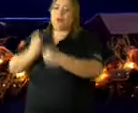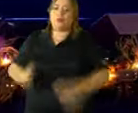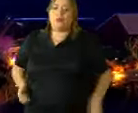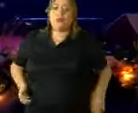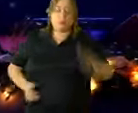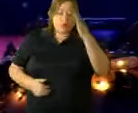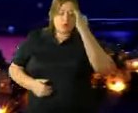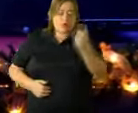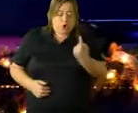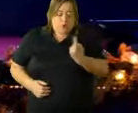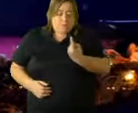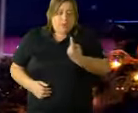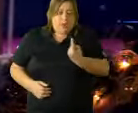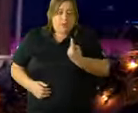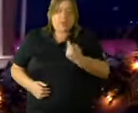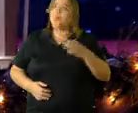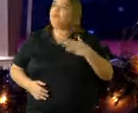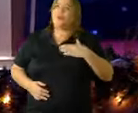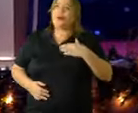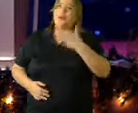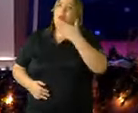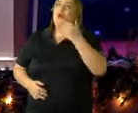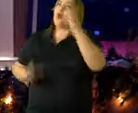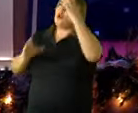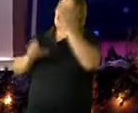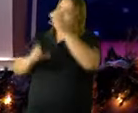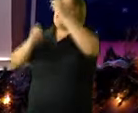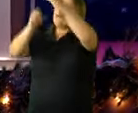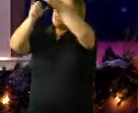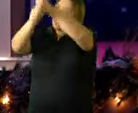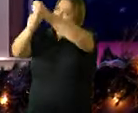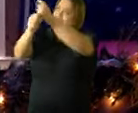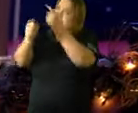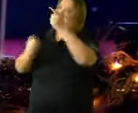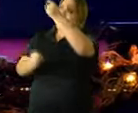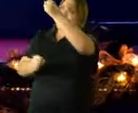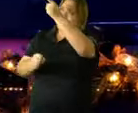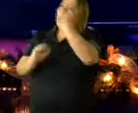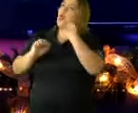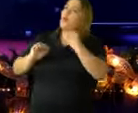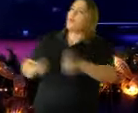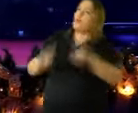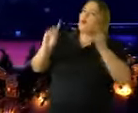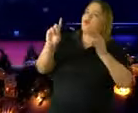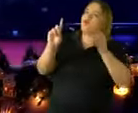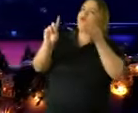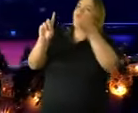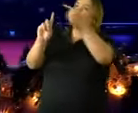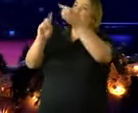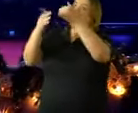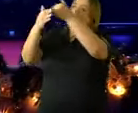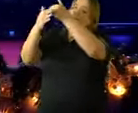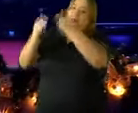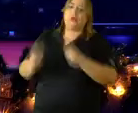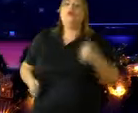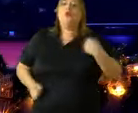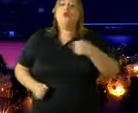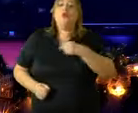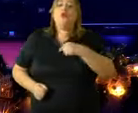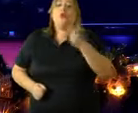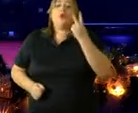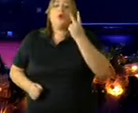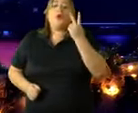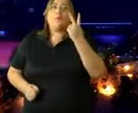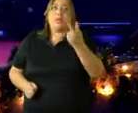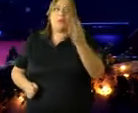lograr, poniendo mi confianza en Él, lo puedo obtener. Definitivamente, cuando nosotros vemos lo que dice